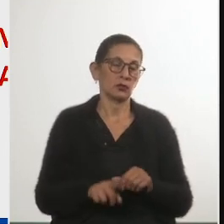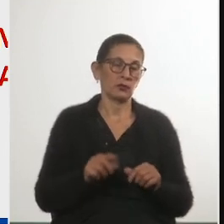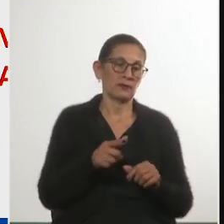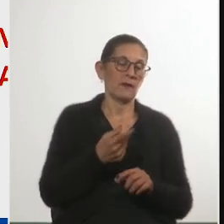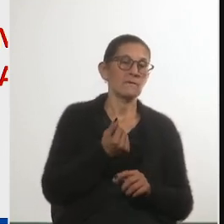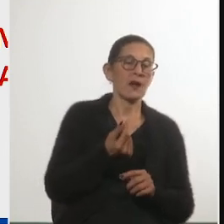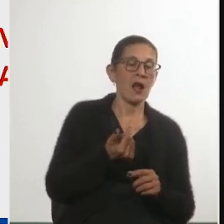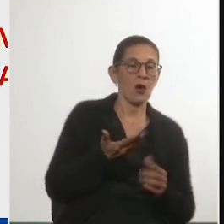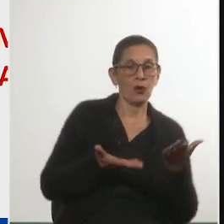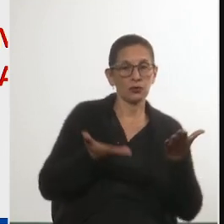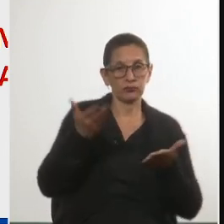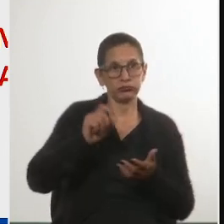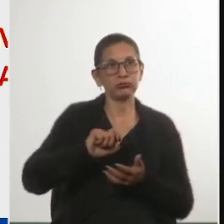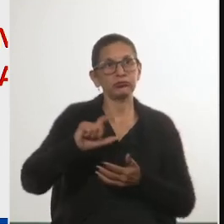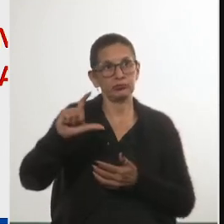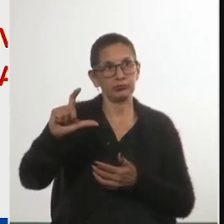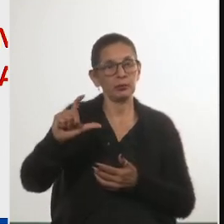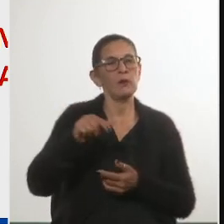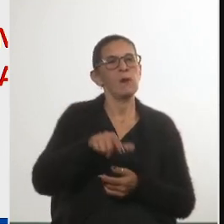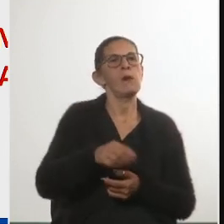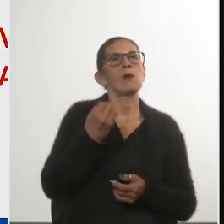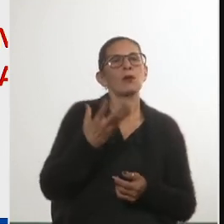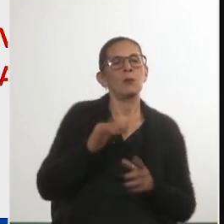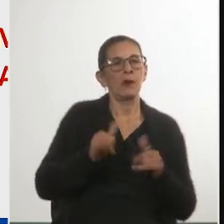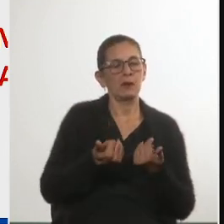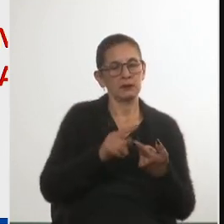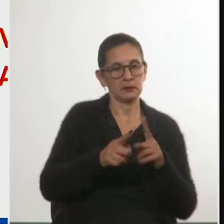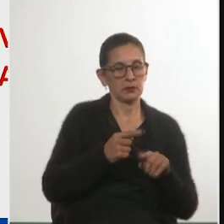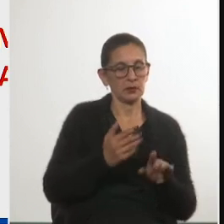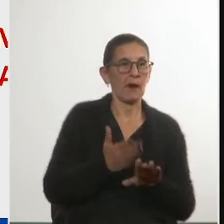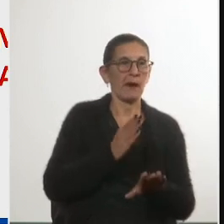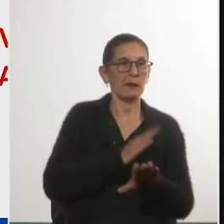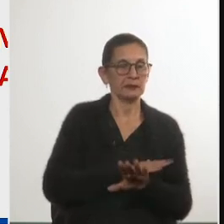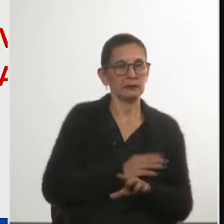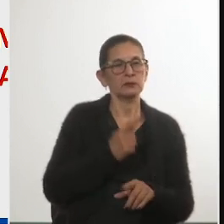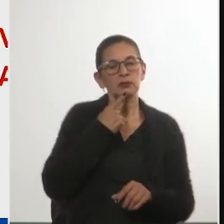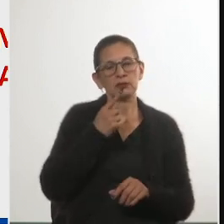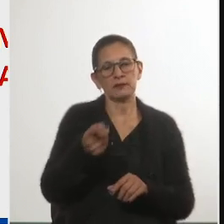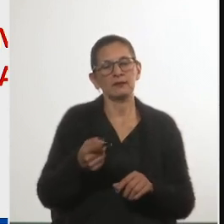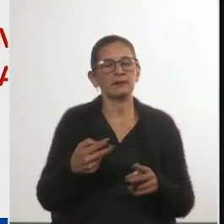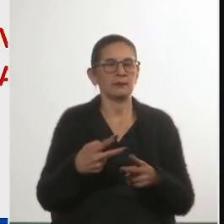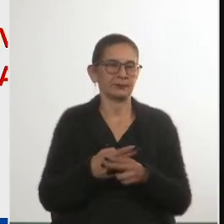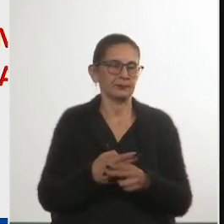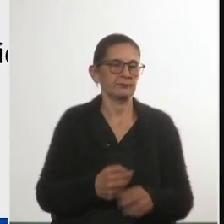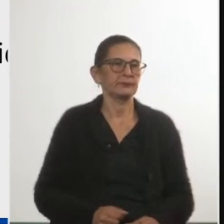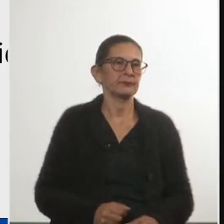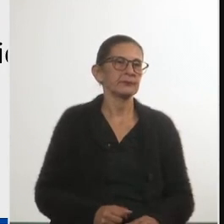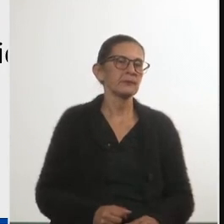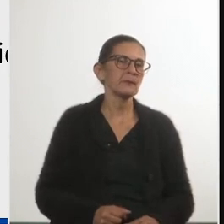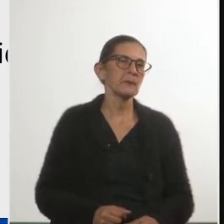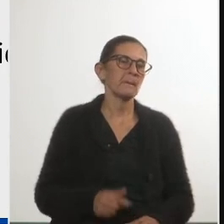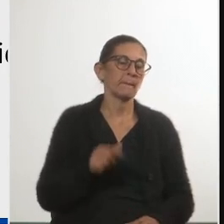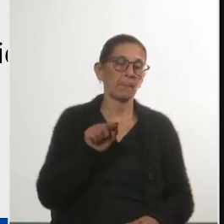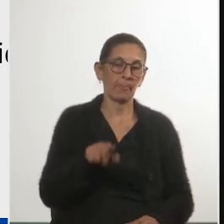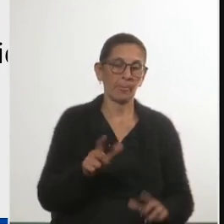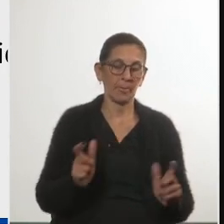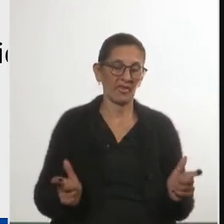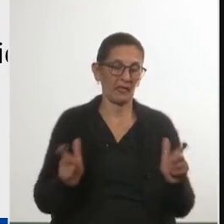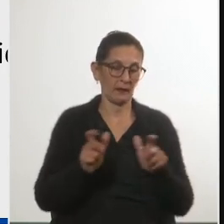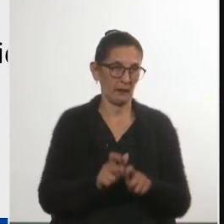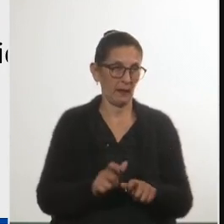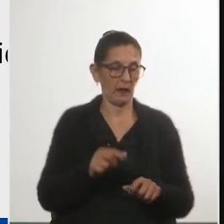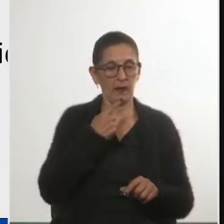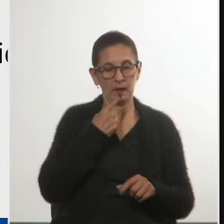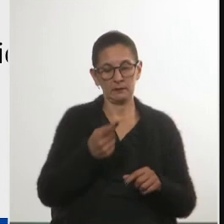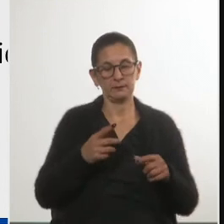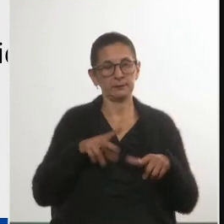ante valores sostenidos aumentados, así como lo habíamos acordado, se otorgó la excepcionalidad. De esta reunión, las autoridades del